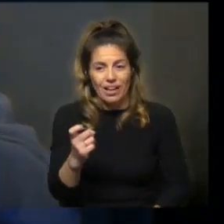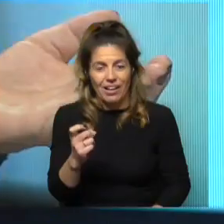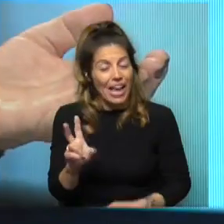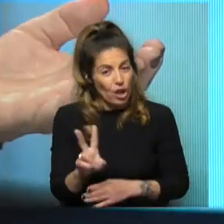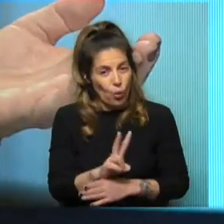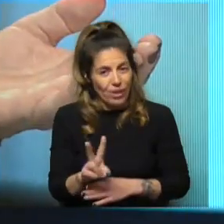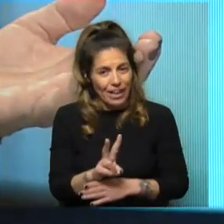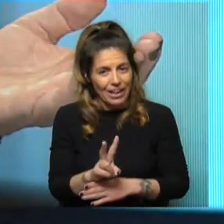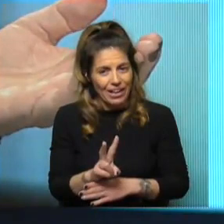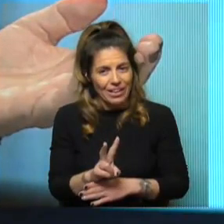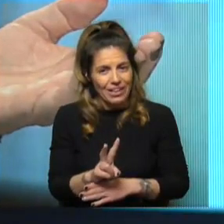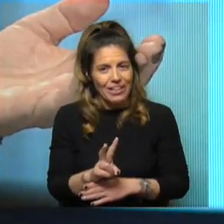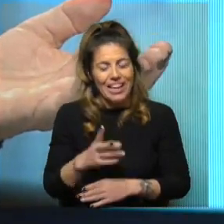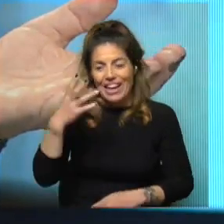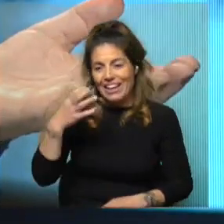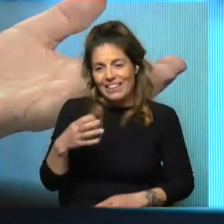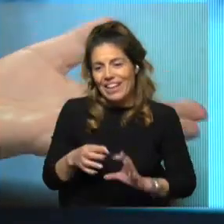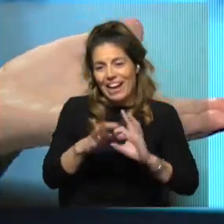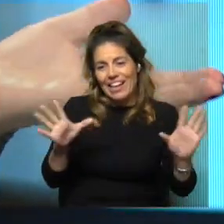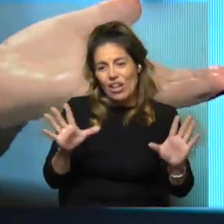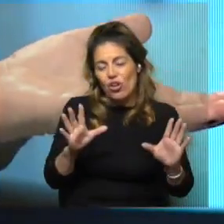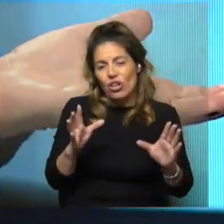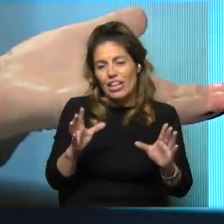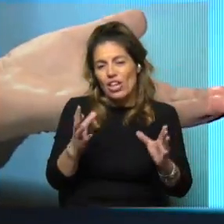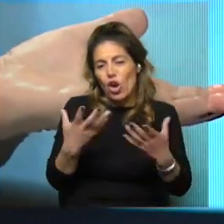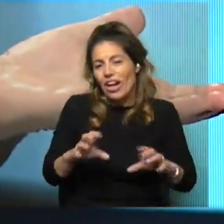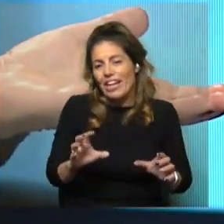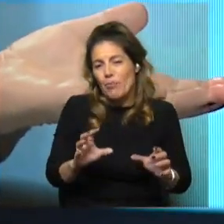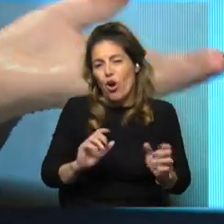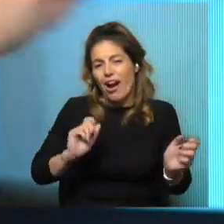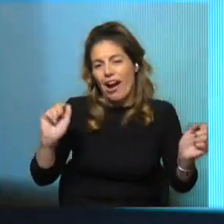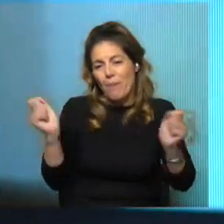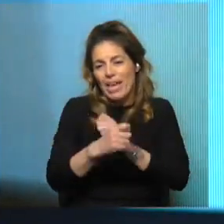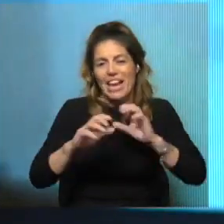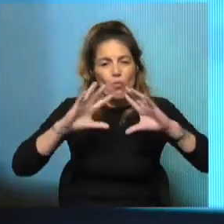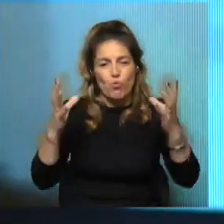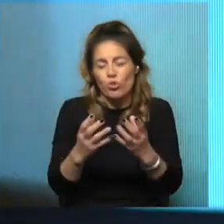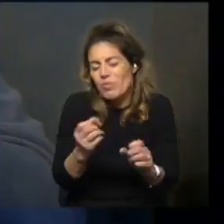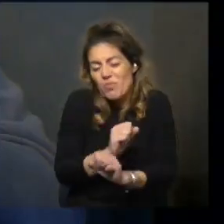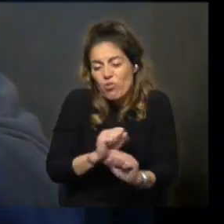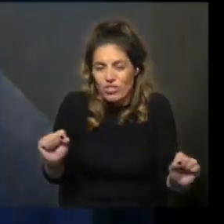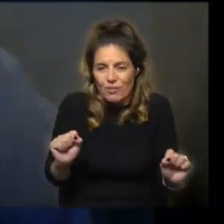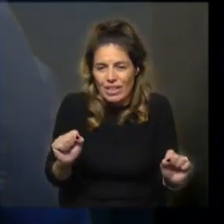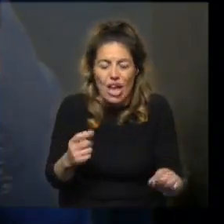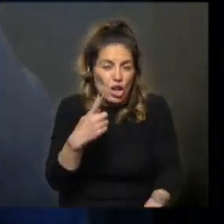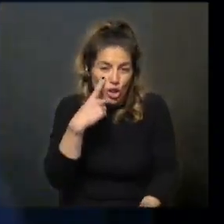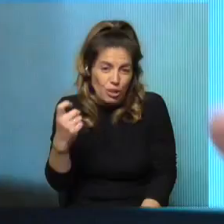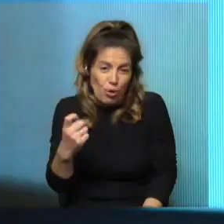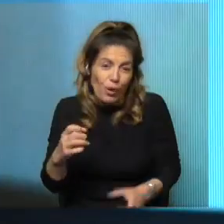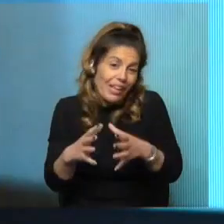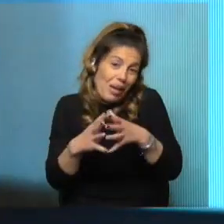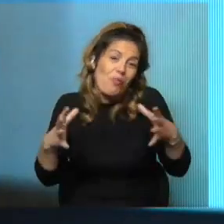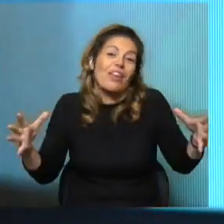claro que ya no queremos cambiar el mundo totalmente porque es un imposible porque es imposible nos dimos cuenta que era muy